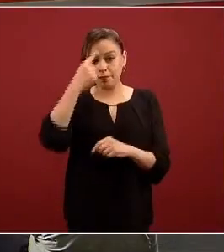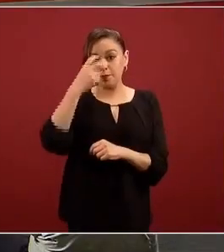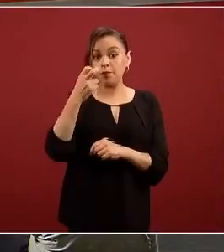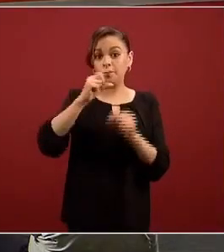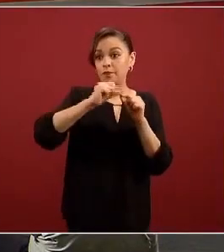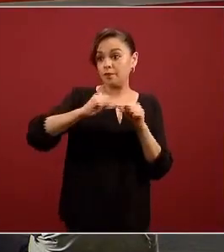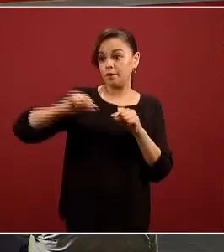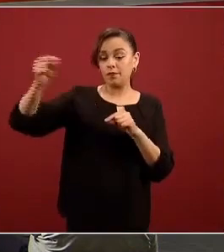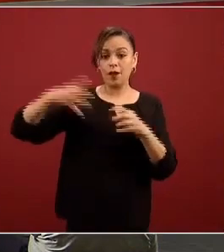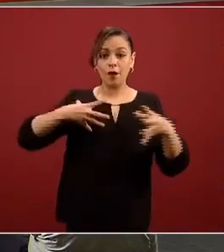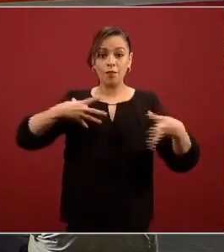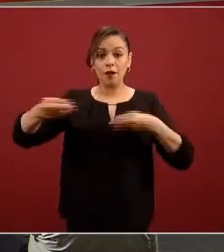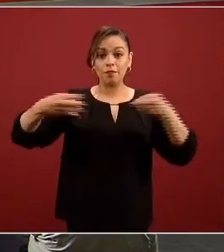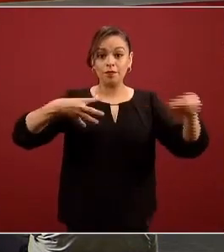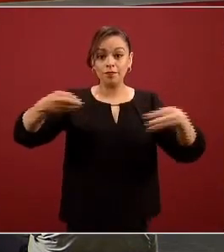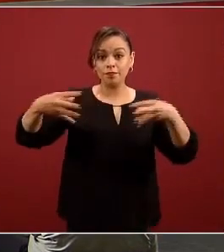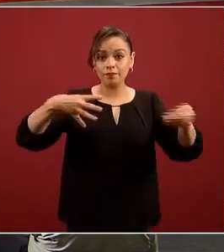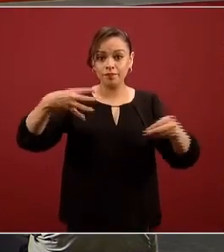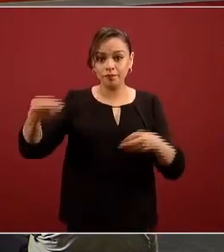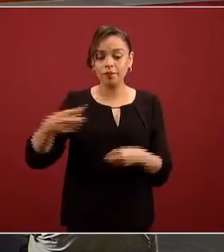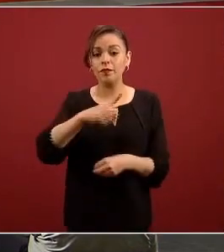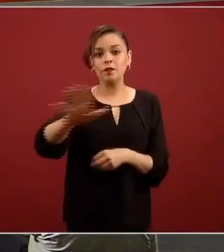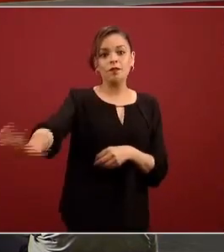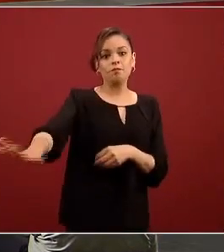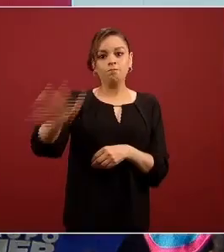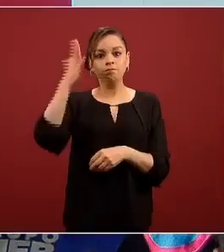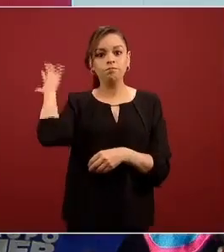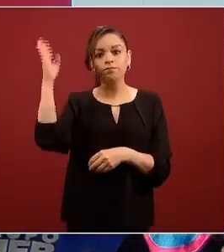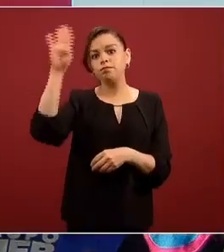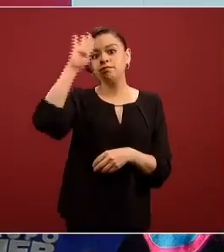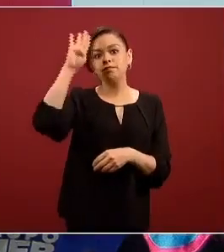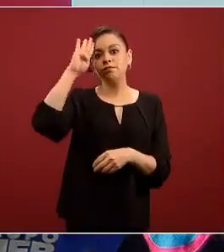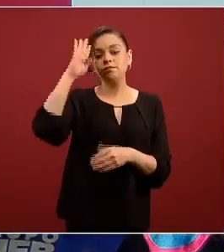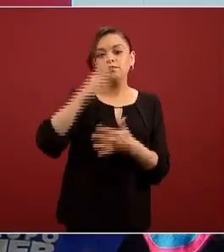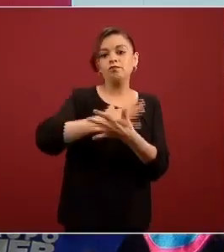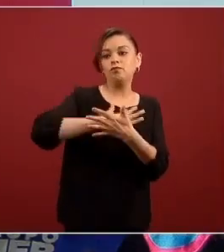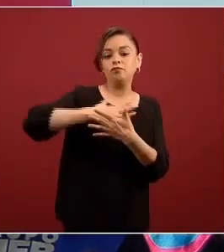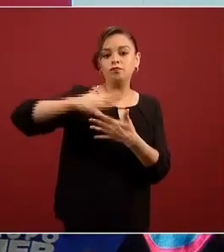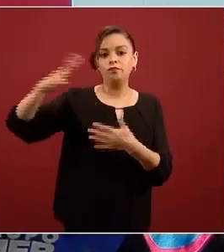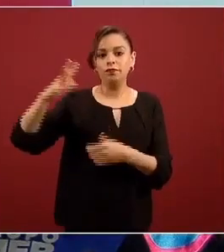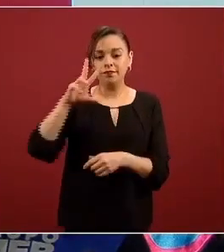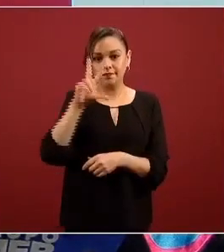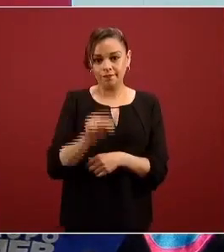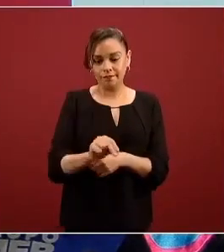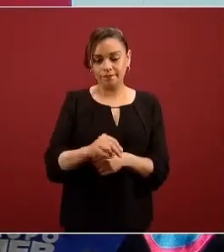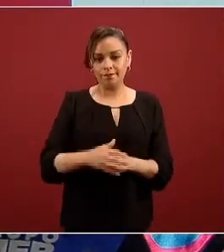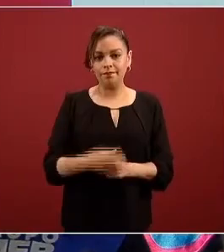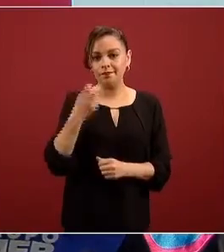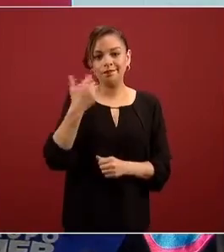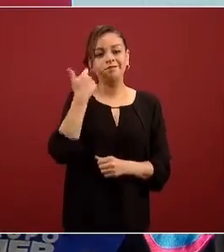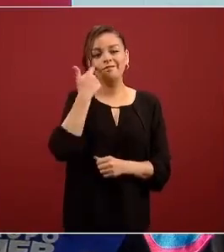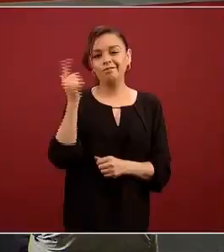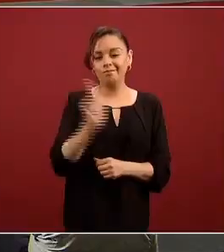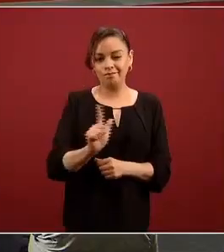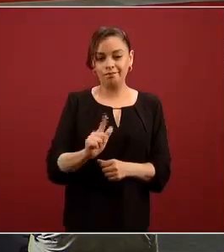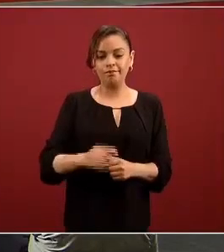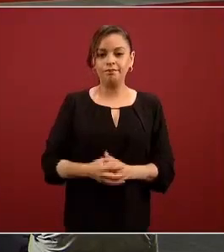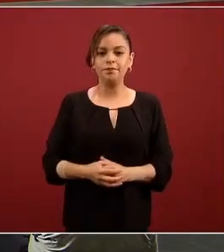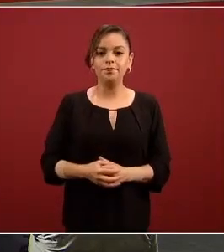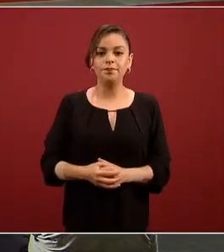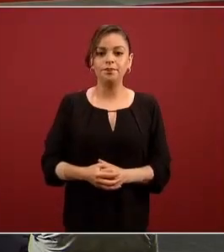explosiva explosividad o la velocidad de incremento que no queremos que suceda esta sería la